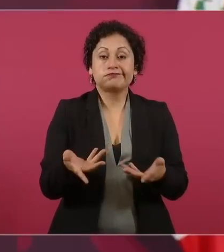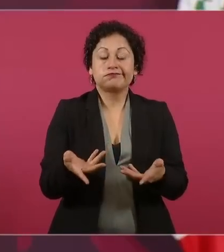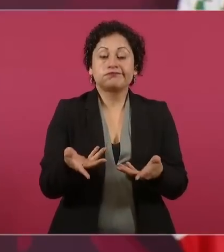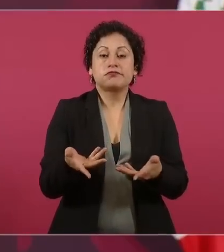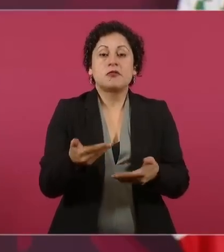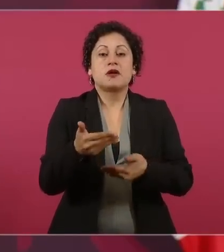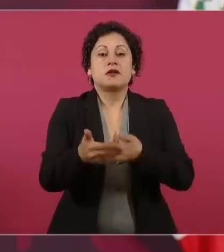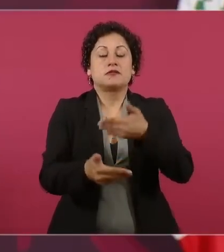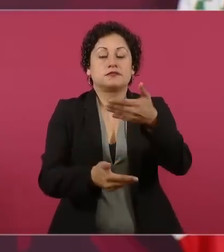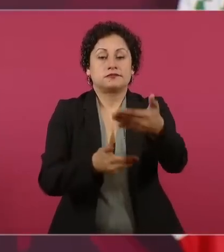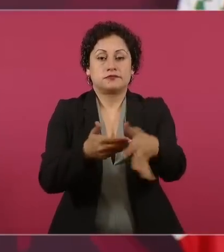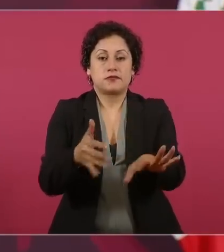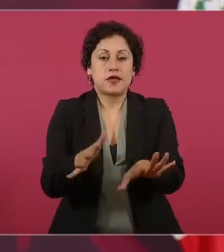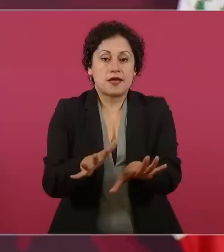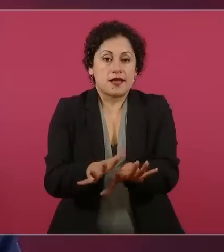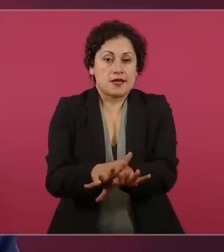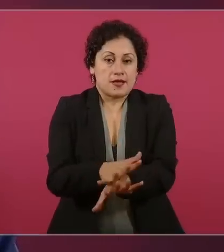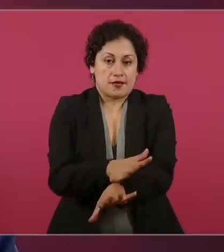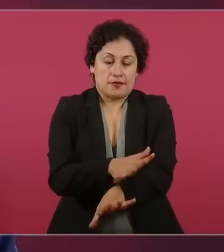con cambio.